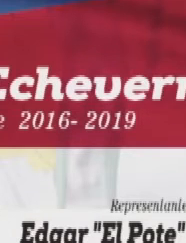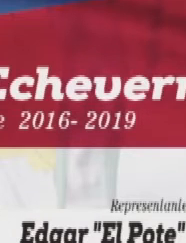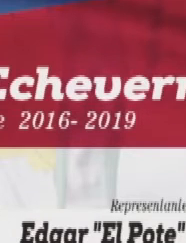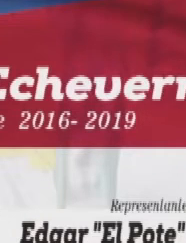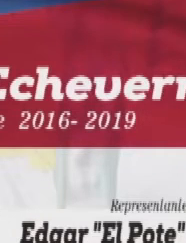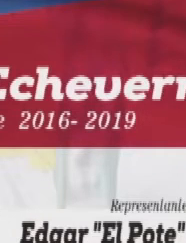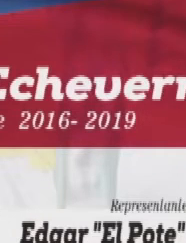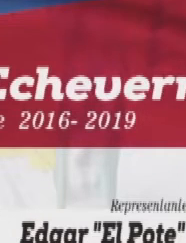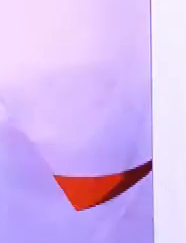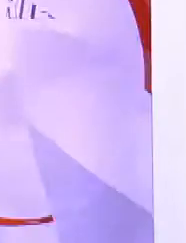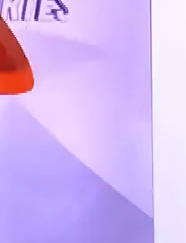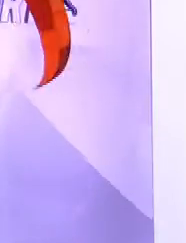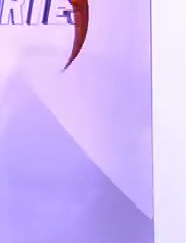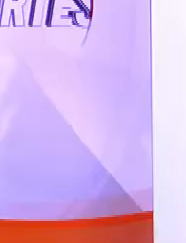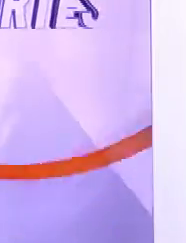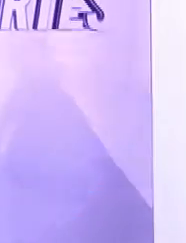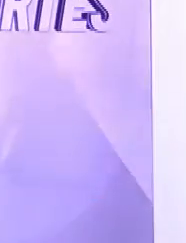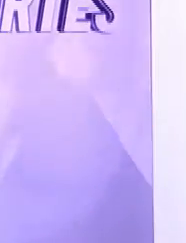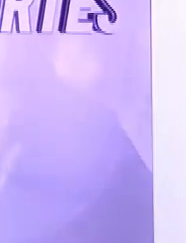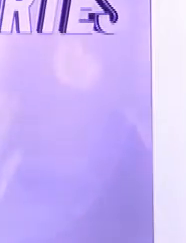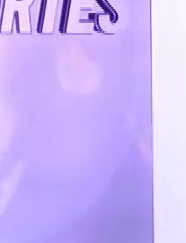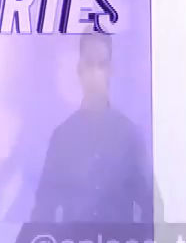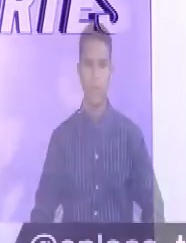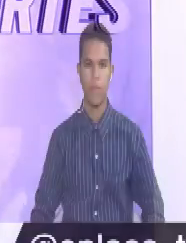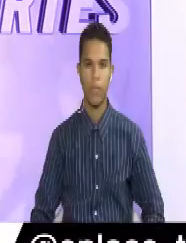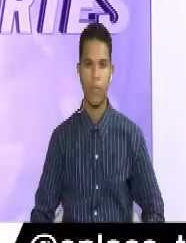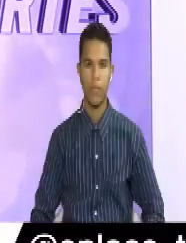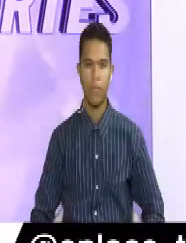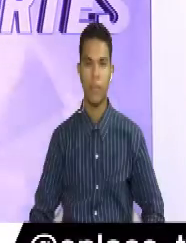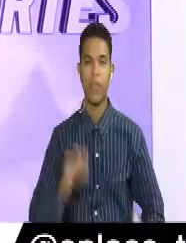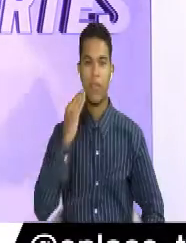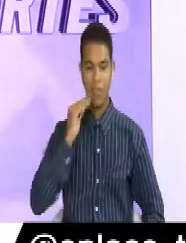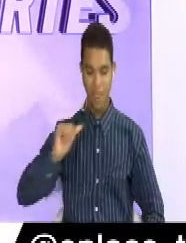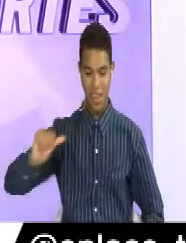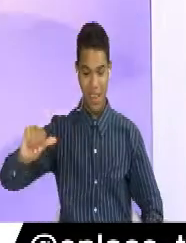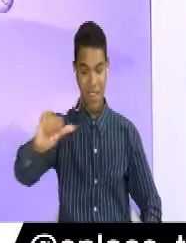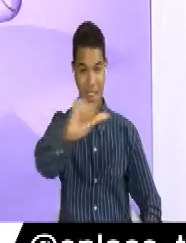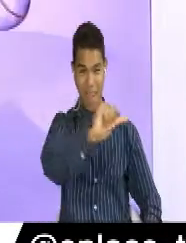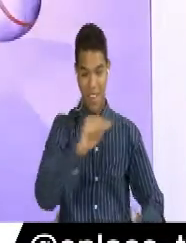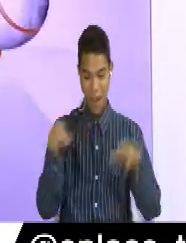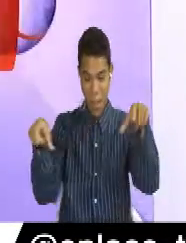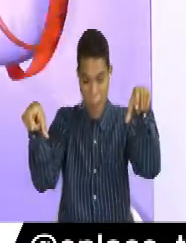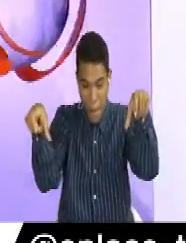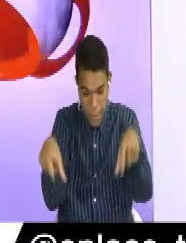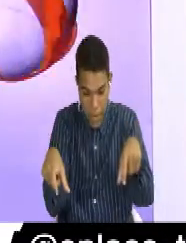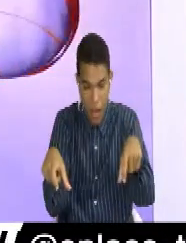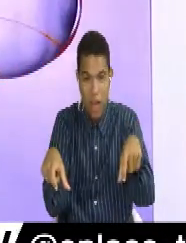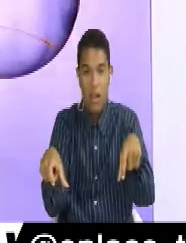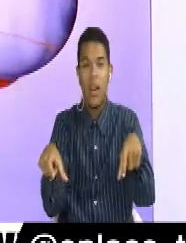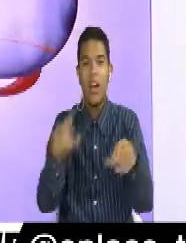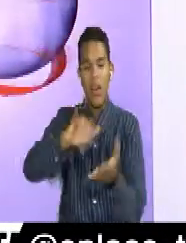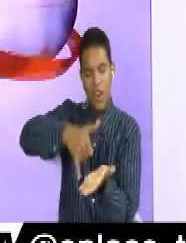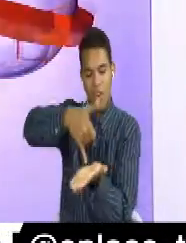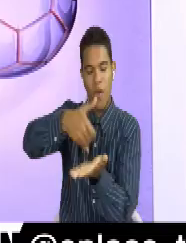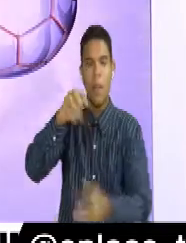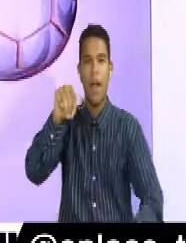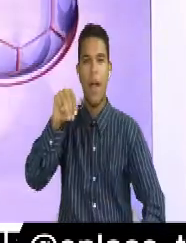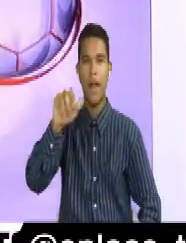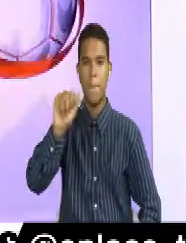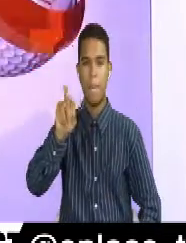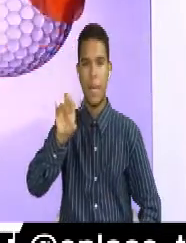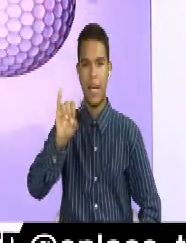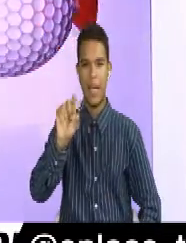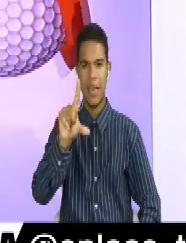Colombia. Y el torneo femenino de minifútbol Copa Marilyn, que se realizaba en nuestra ciudad, retomará de